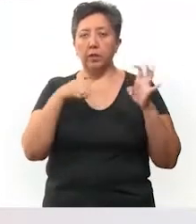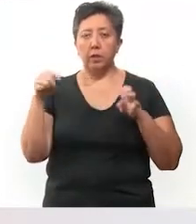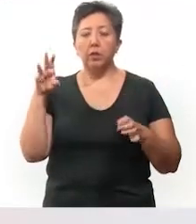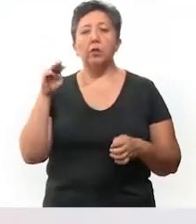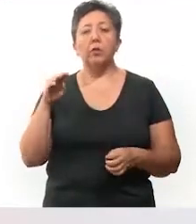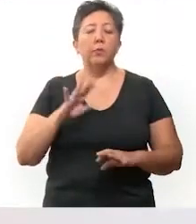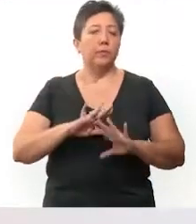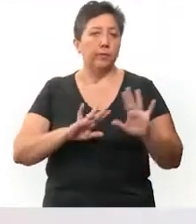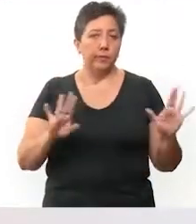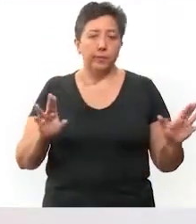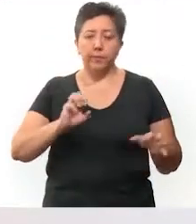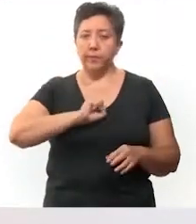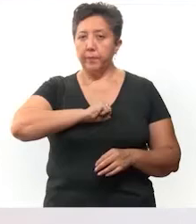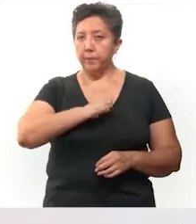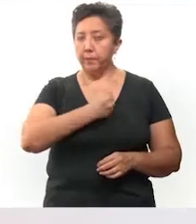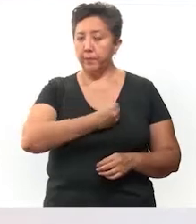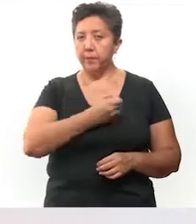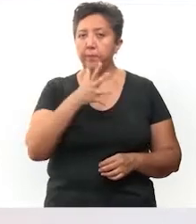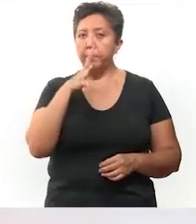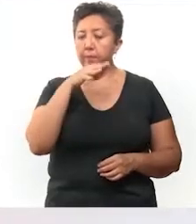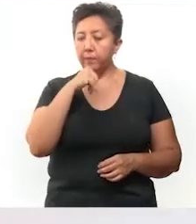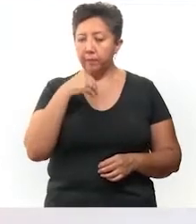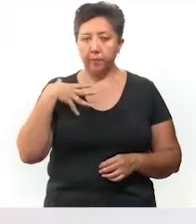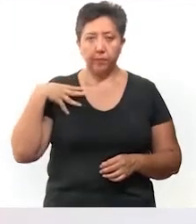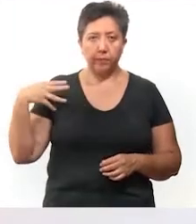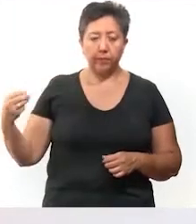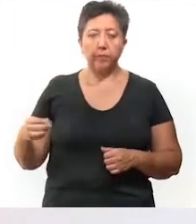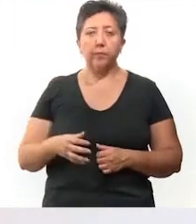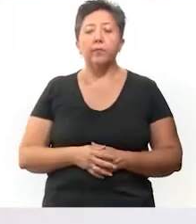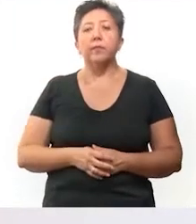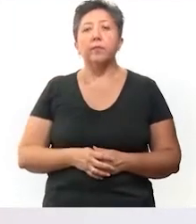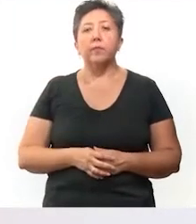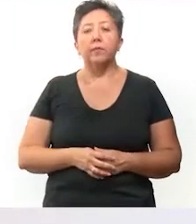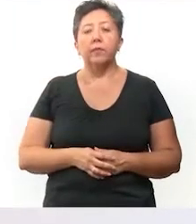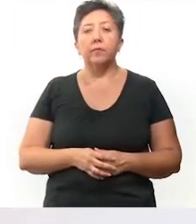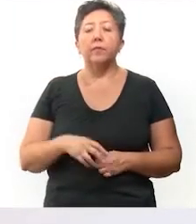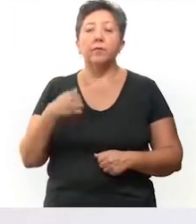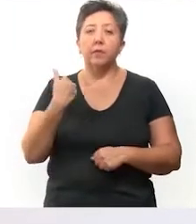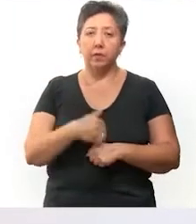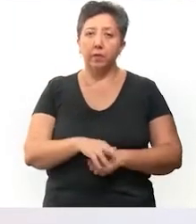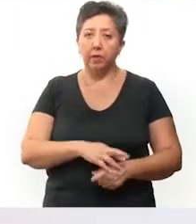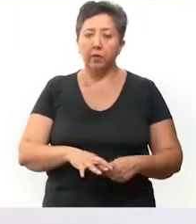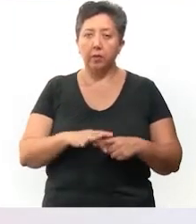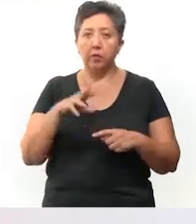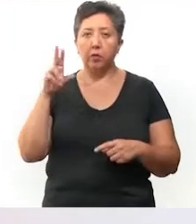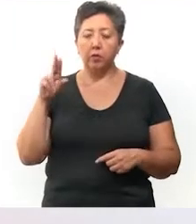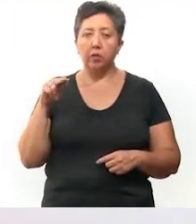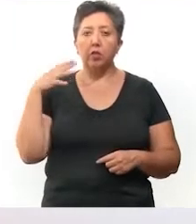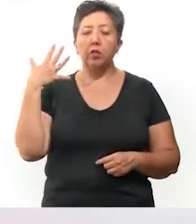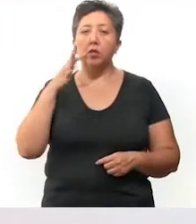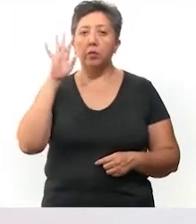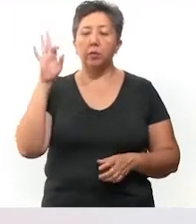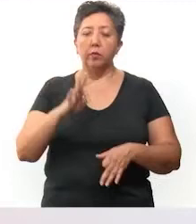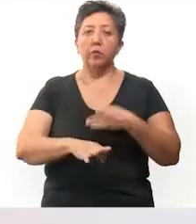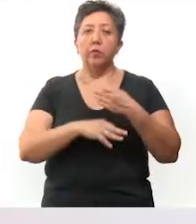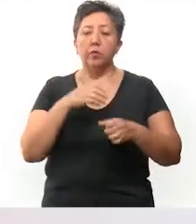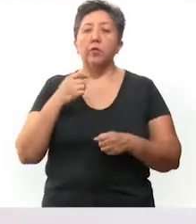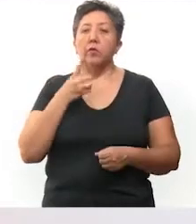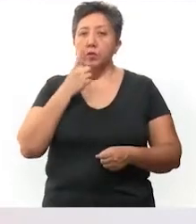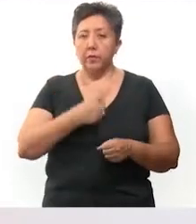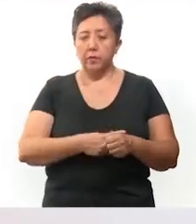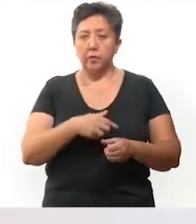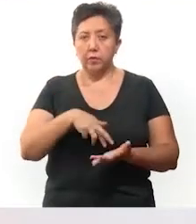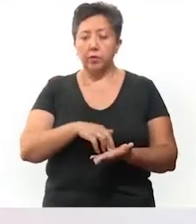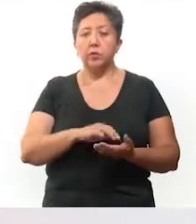44.690 pacientes ya se recuperaron, no presentan síntomas ni pueden contagiar. Esta cifra representa el 85% del total de